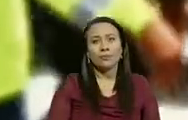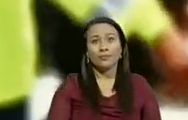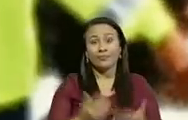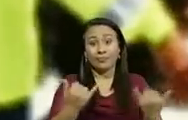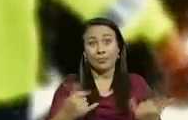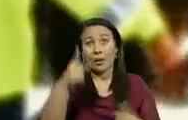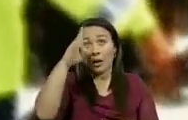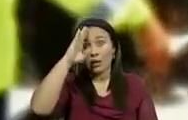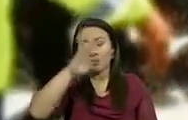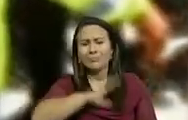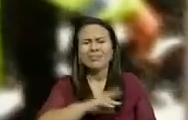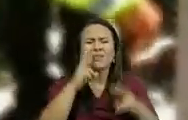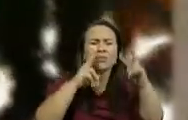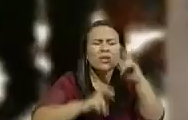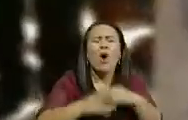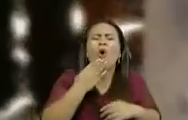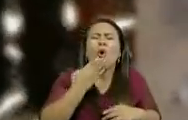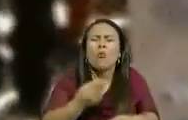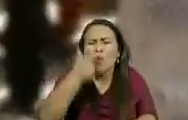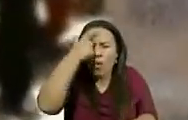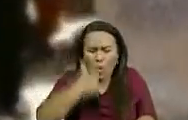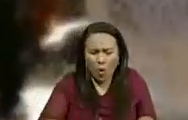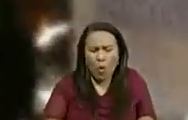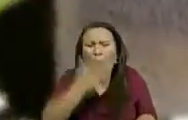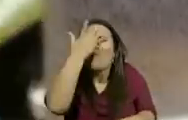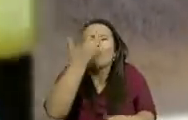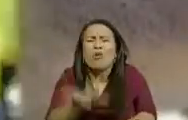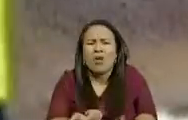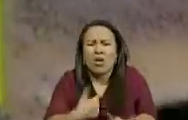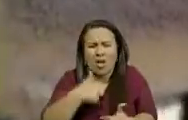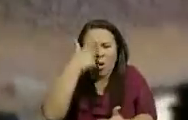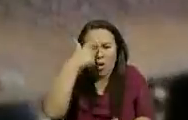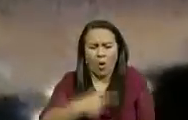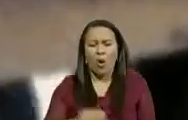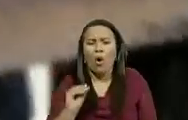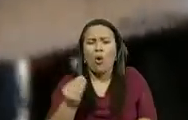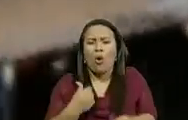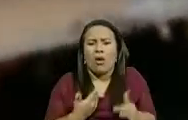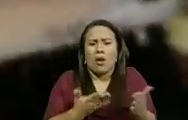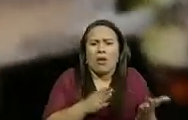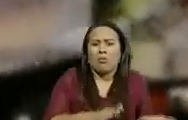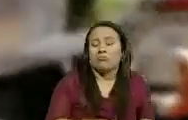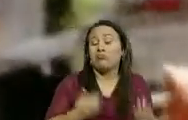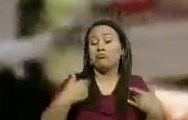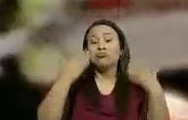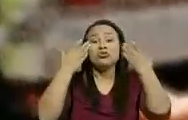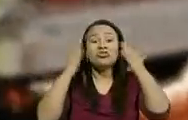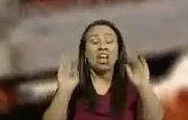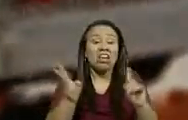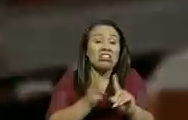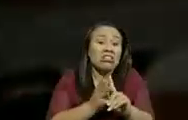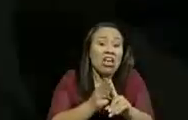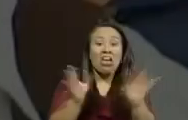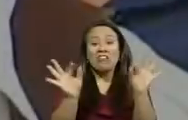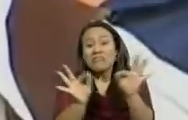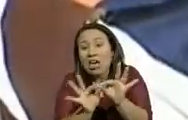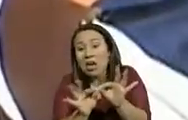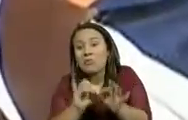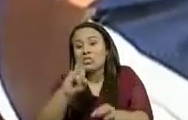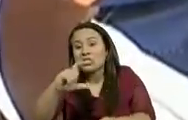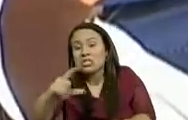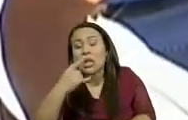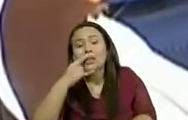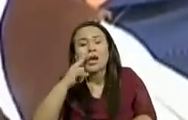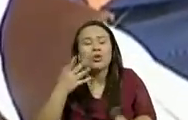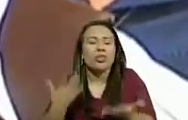DINASED investiga la motivación de este hecho. Bueno, oficialmente no tenemos ningún registro de redes sociales de que son los menores